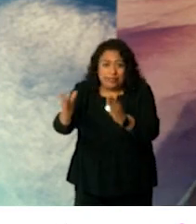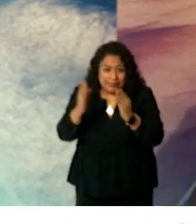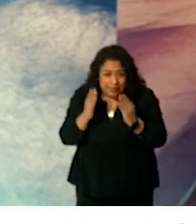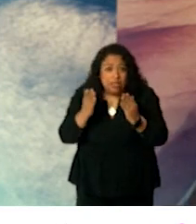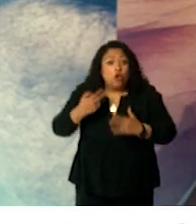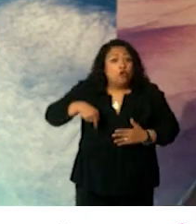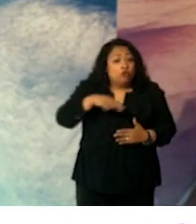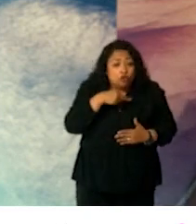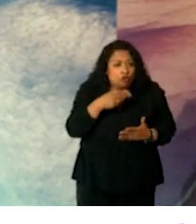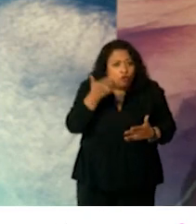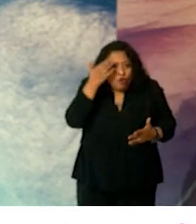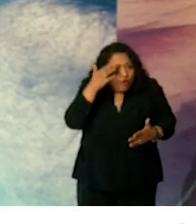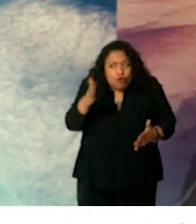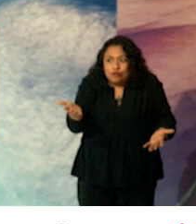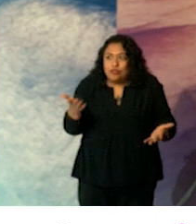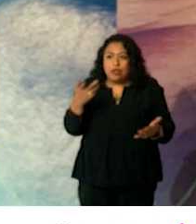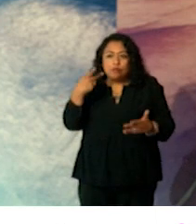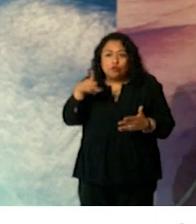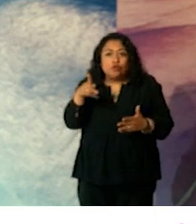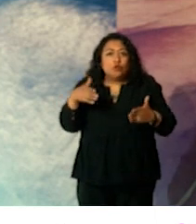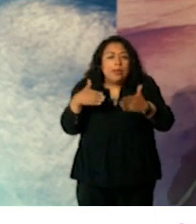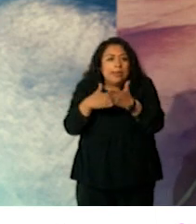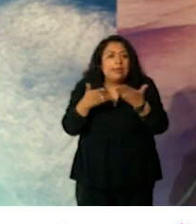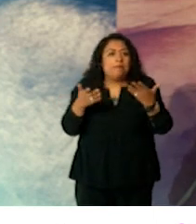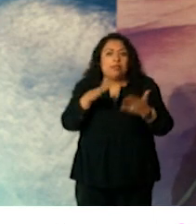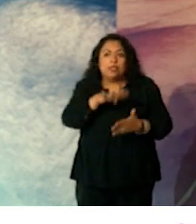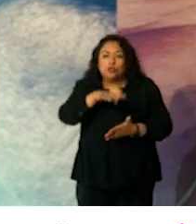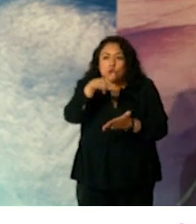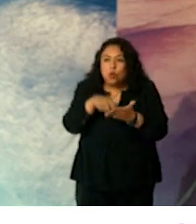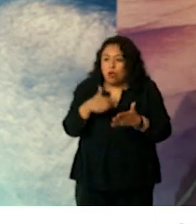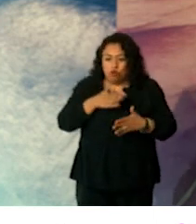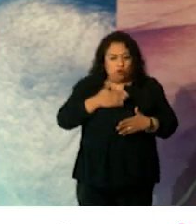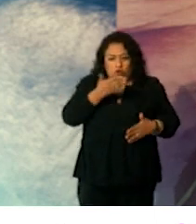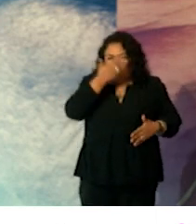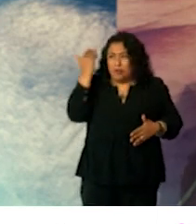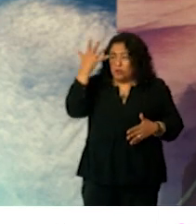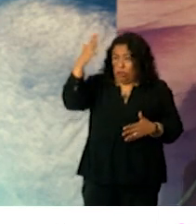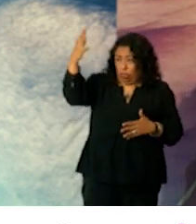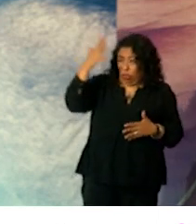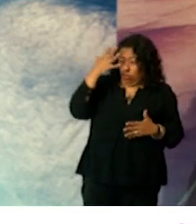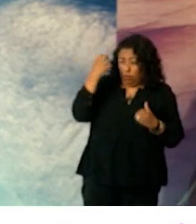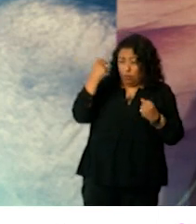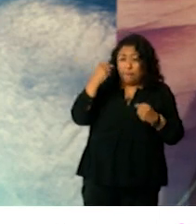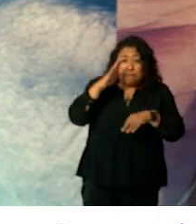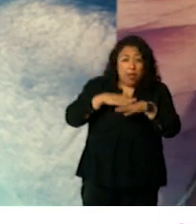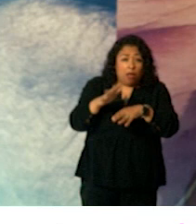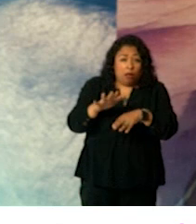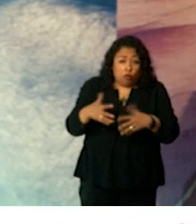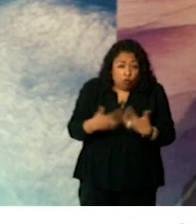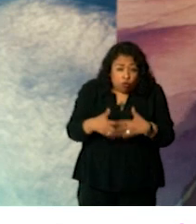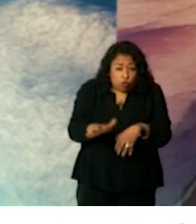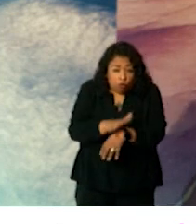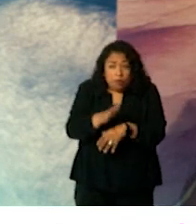porque nosotros somos los que no conocemos los límites de la biosfera, nosotros somos los que no sabemos cuánto te quema el sol por producir un poquito más, nosotros